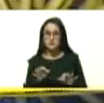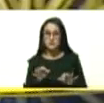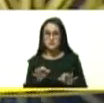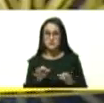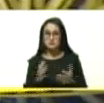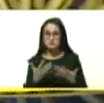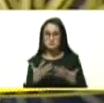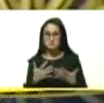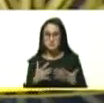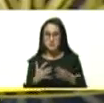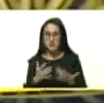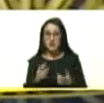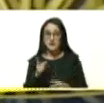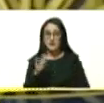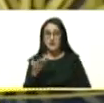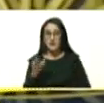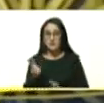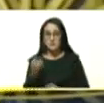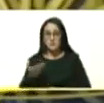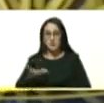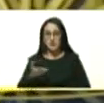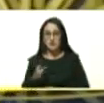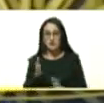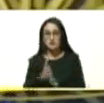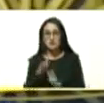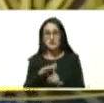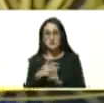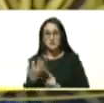pudiéramos decir, pertinente a la realidad venezolana.